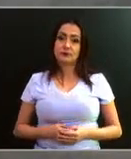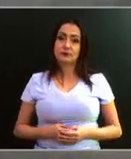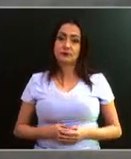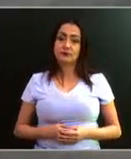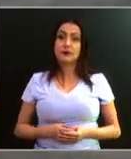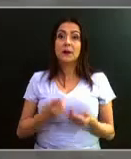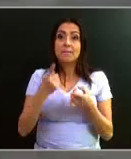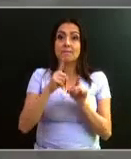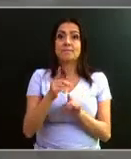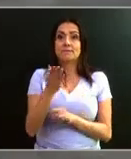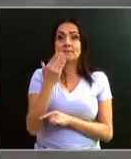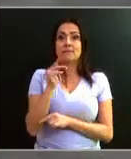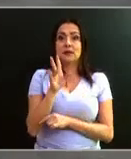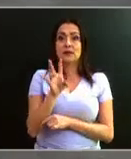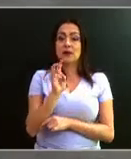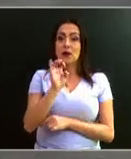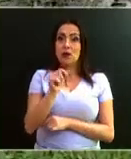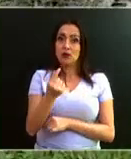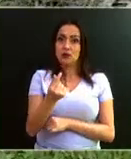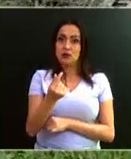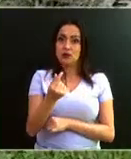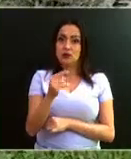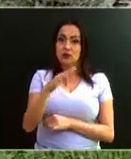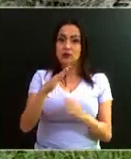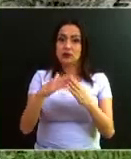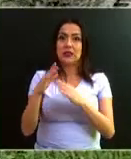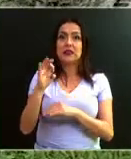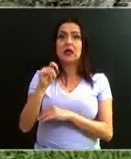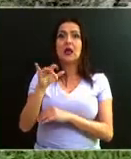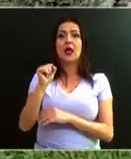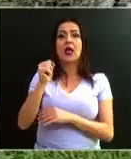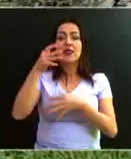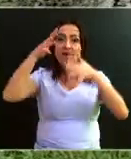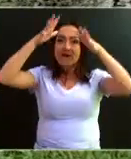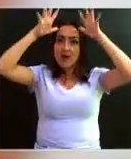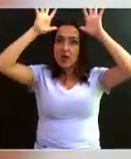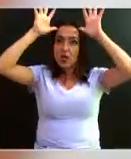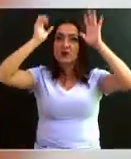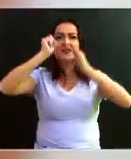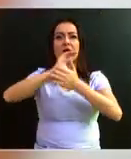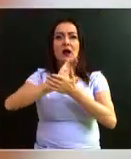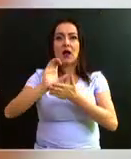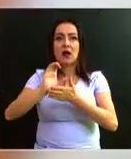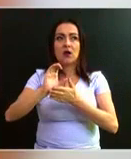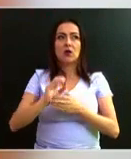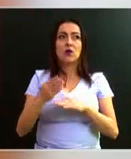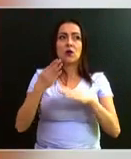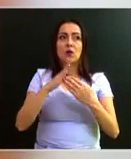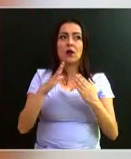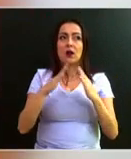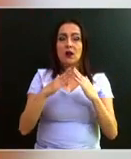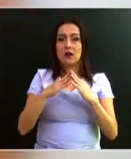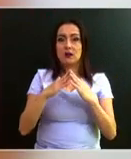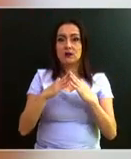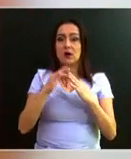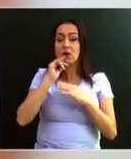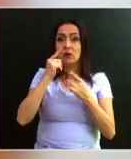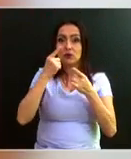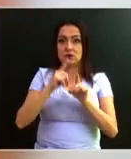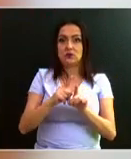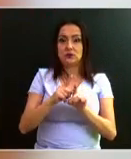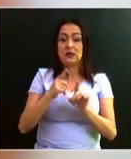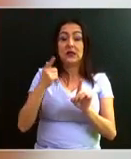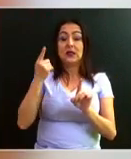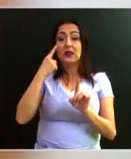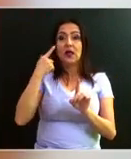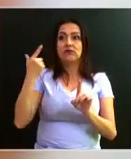El hecho sucedió el pasado 27 de agosto en el caserío de La Tigra del Venado, en San Carlos. Loida Villalobos murió en su casa de habitación como consecuencia de las